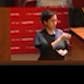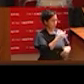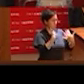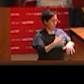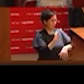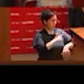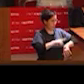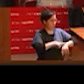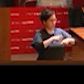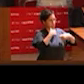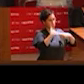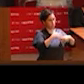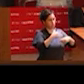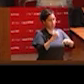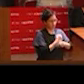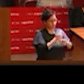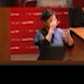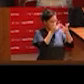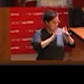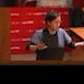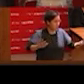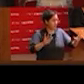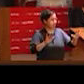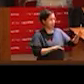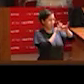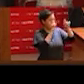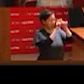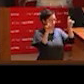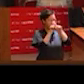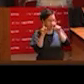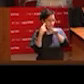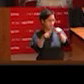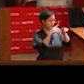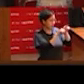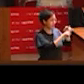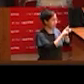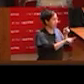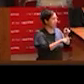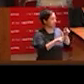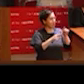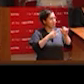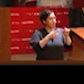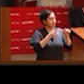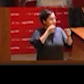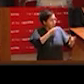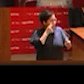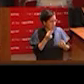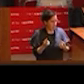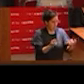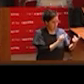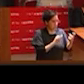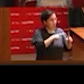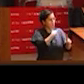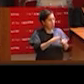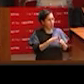este terreno de sensibilización eh Y de convencer a las empresas eh de la necesidad de de y de la y de la viabilidad